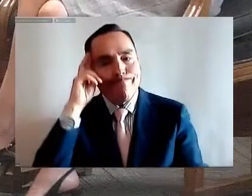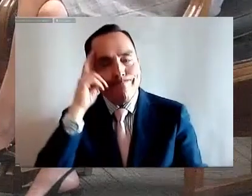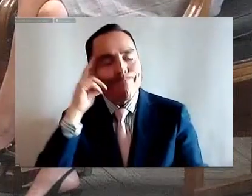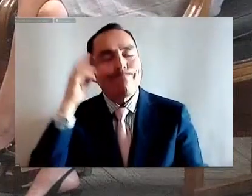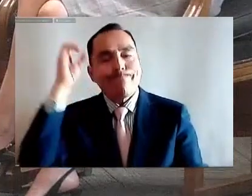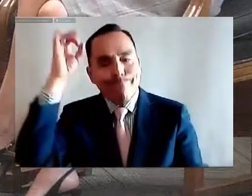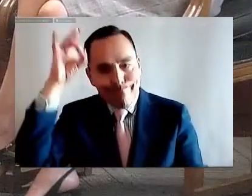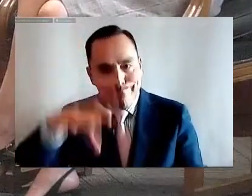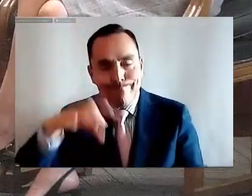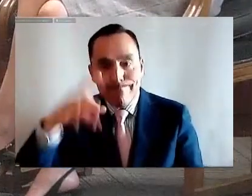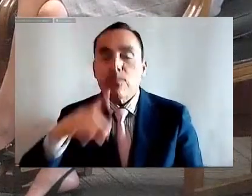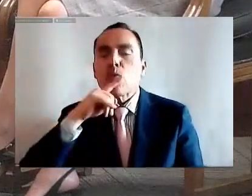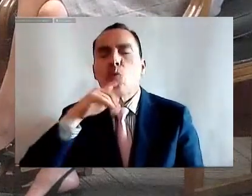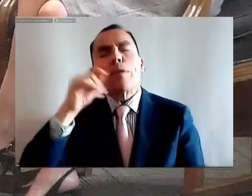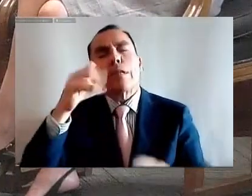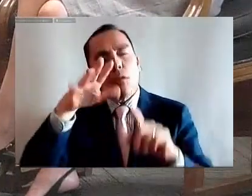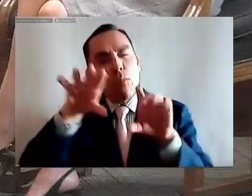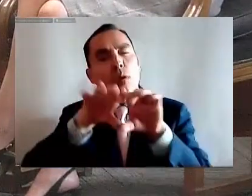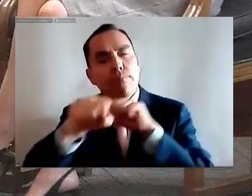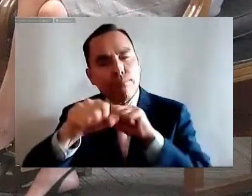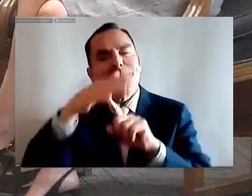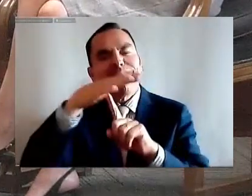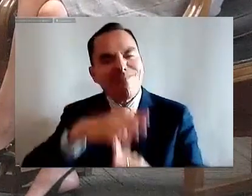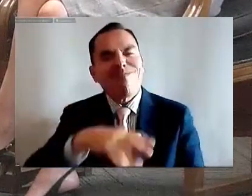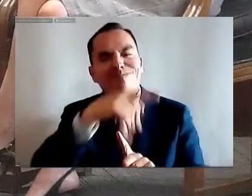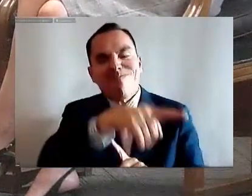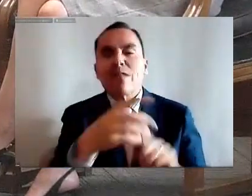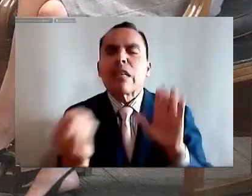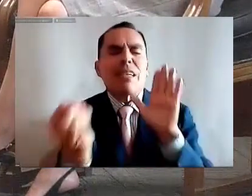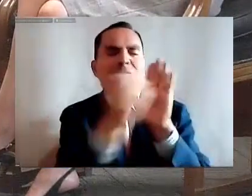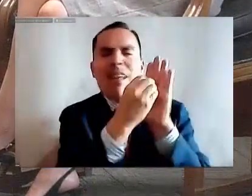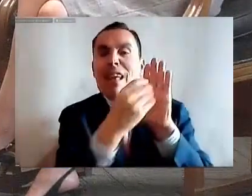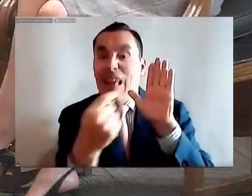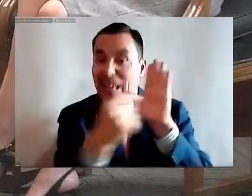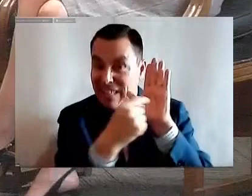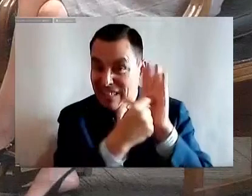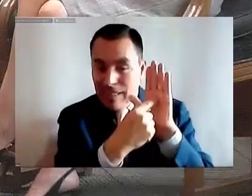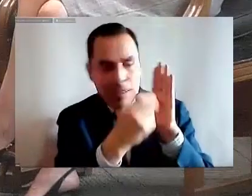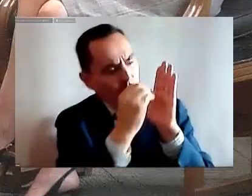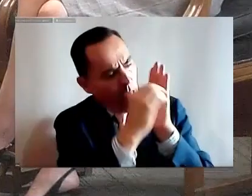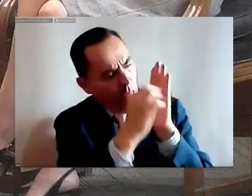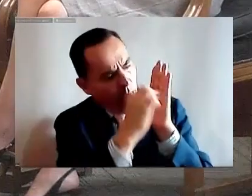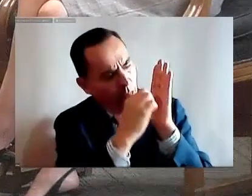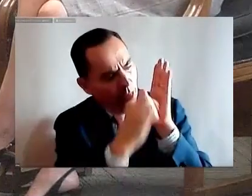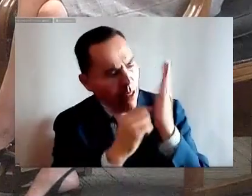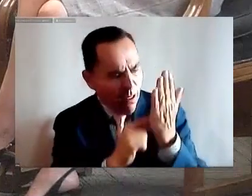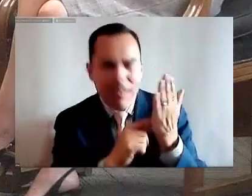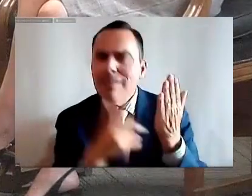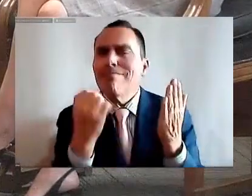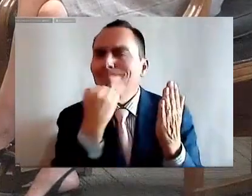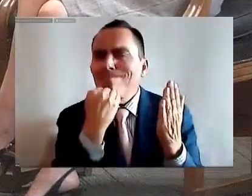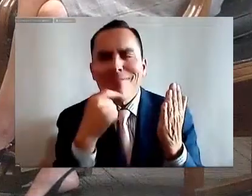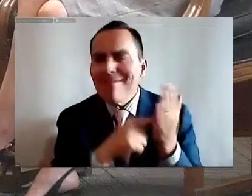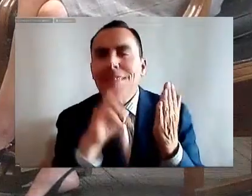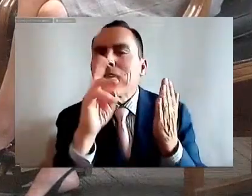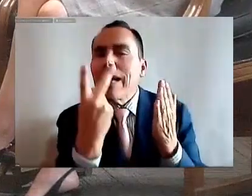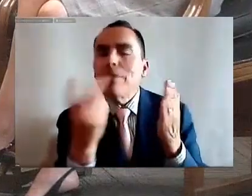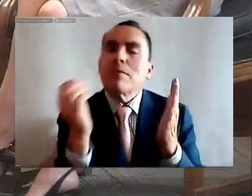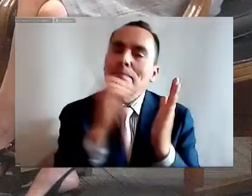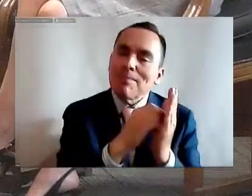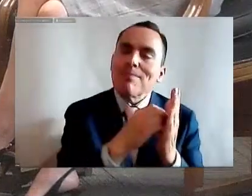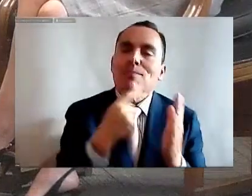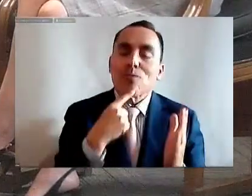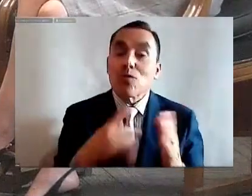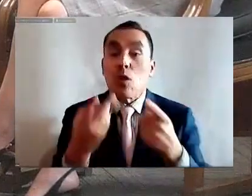sesgos, estas dificultades, estos contextos que hacen que las mujeres al momento de una ruptura se encuentren en esa situación. En el caso